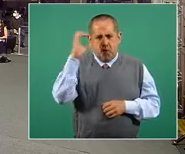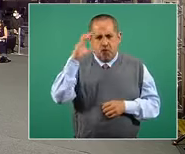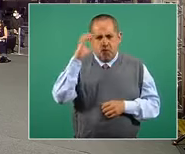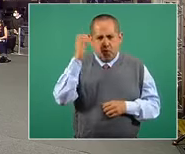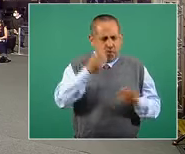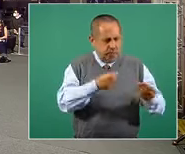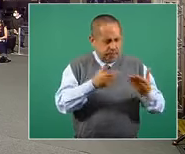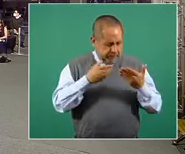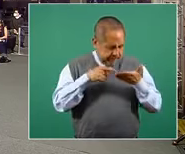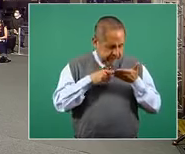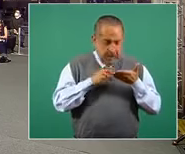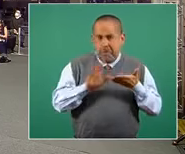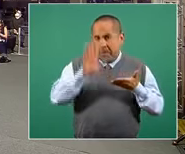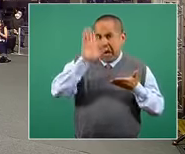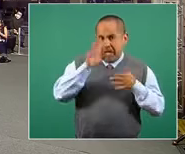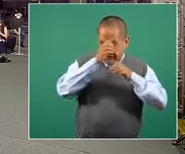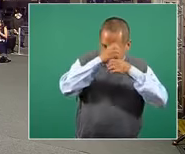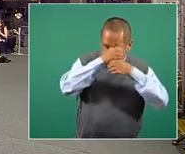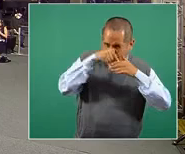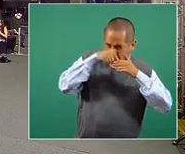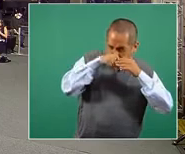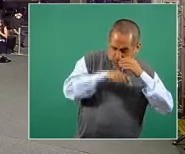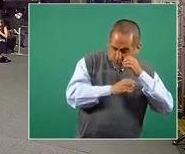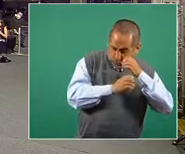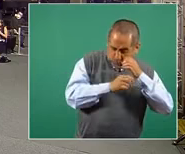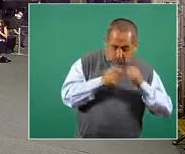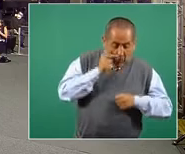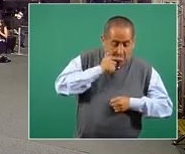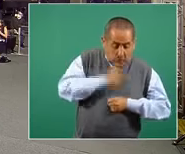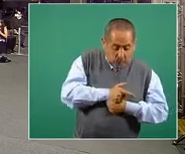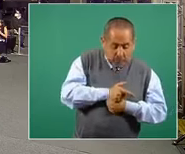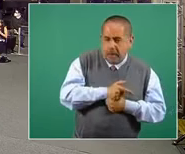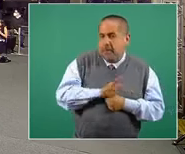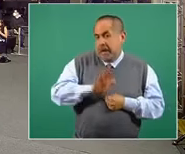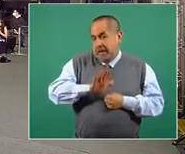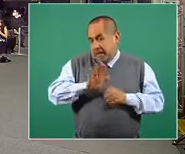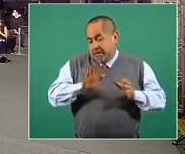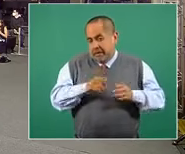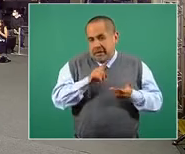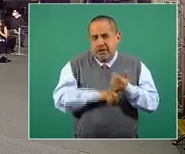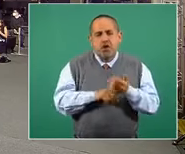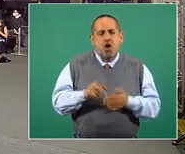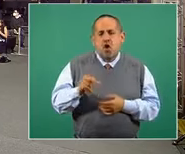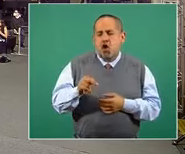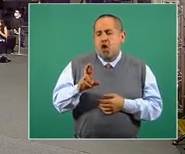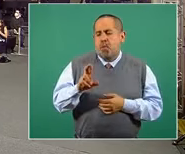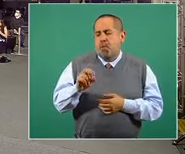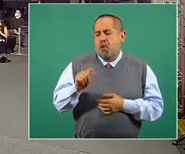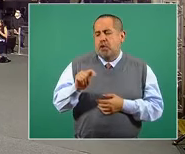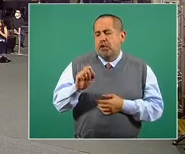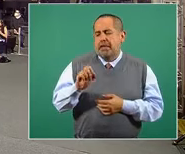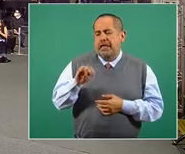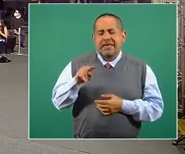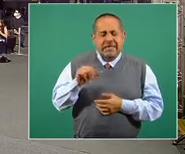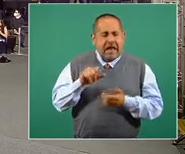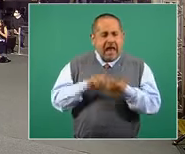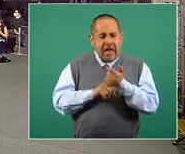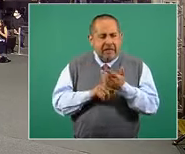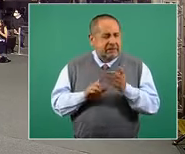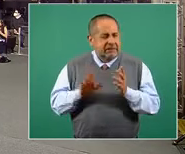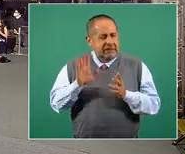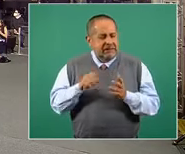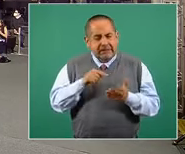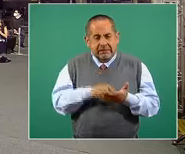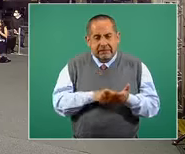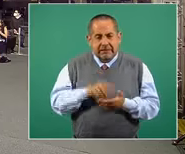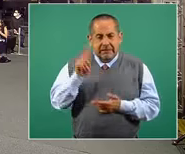un microscopio, me imagino, en donde pueden captar esta proteína Spike. Y la